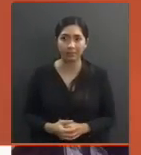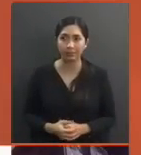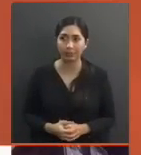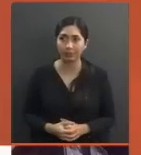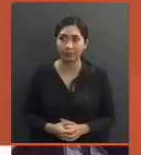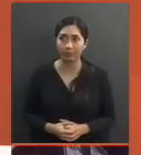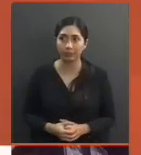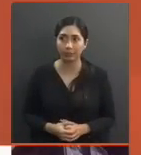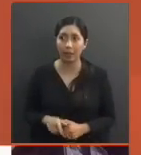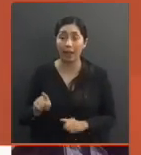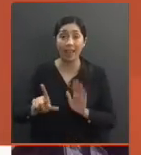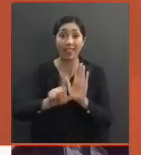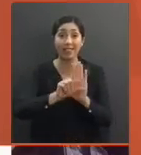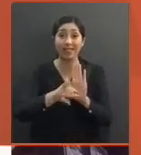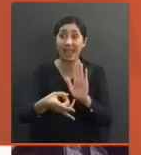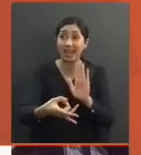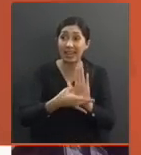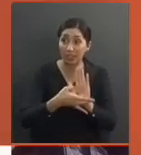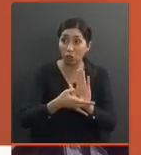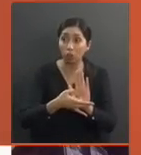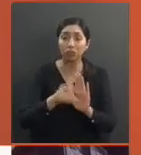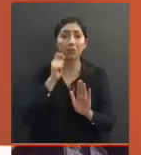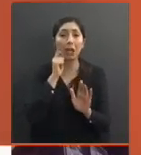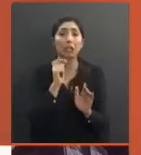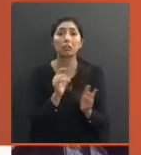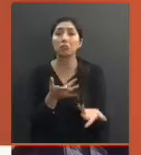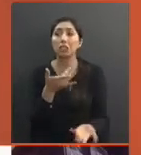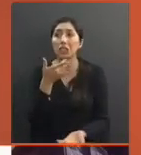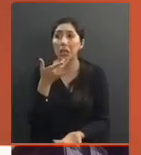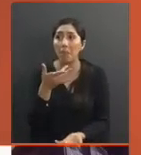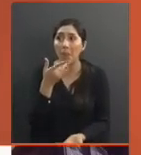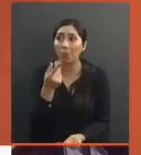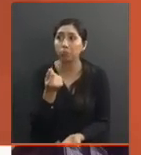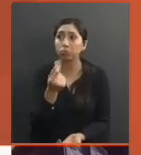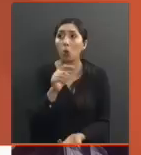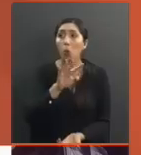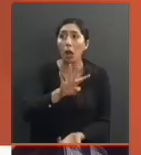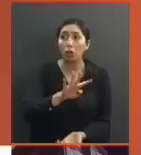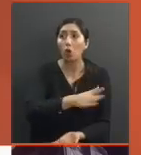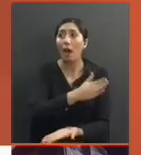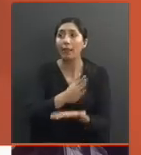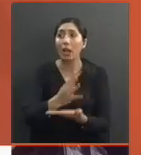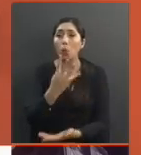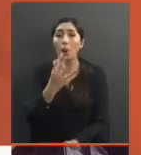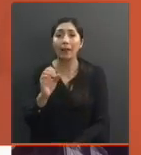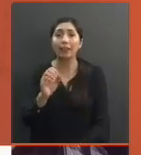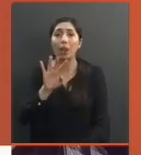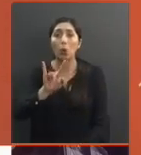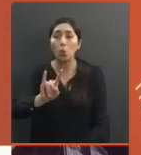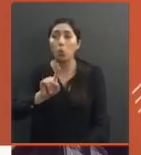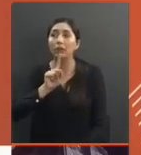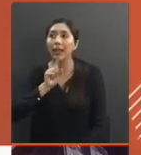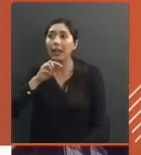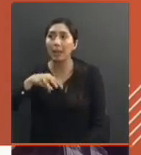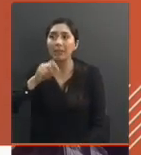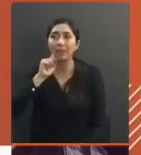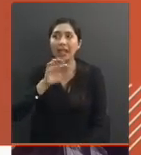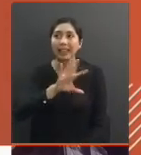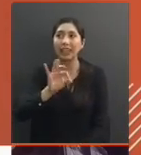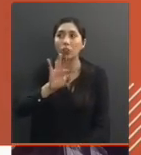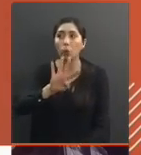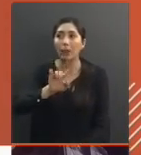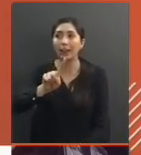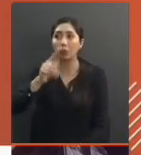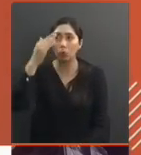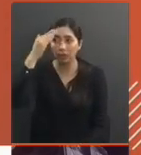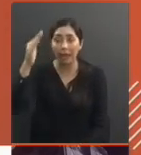Este delito se persigue como un hurto simple por un valor de 4 a 40 UTM. La pena es de 541 días a 3 años de